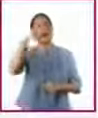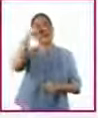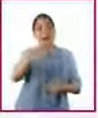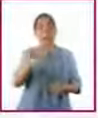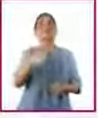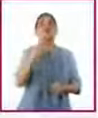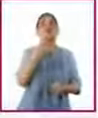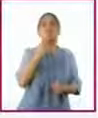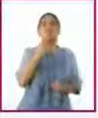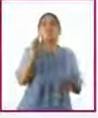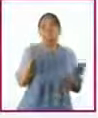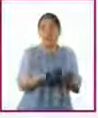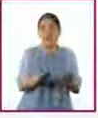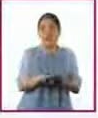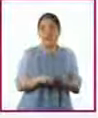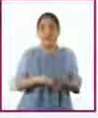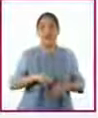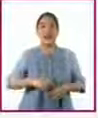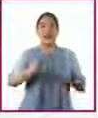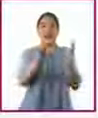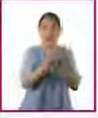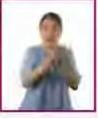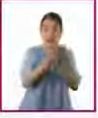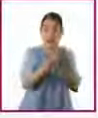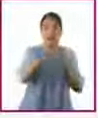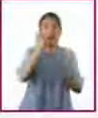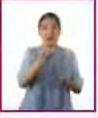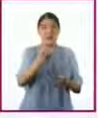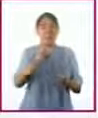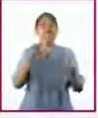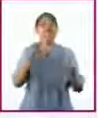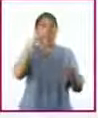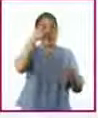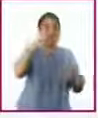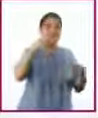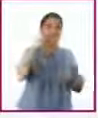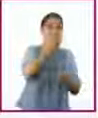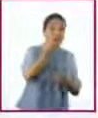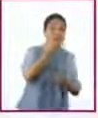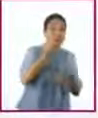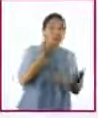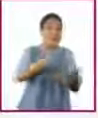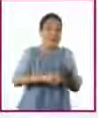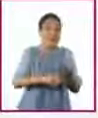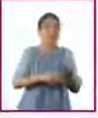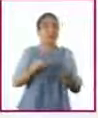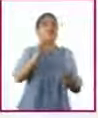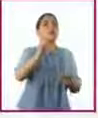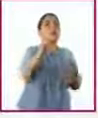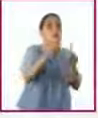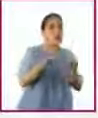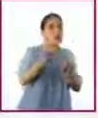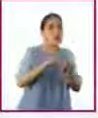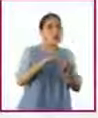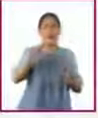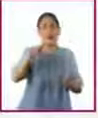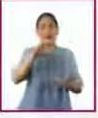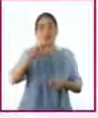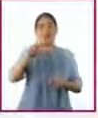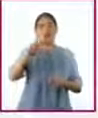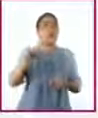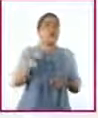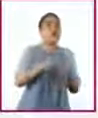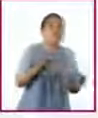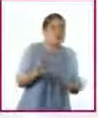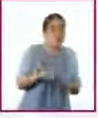como. Los libros de aula, en el caso de narrativa, llevan el color. La